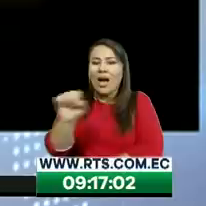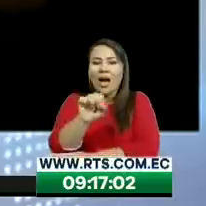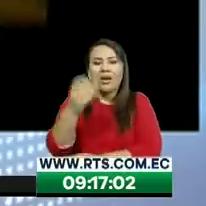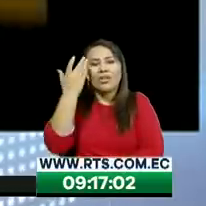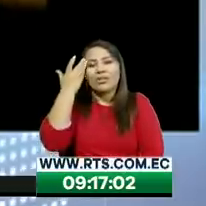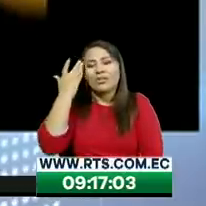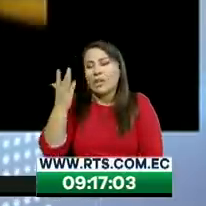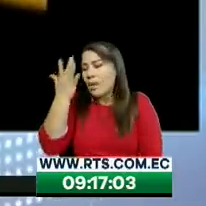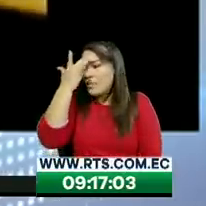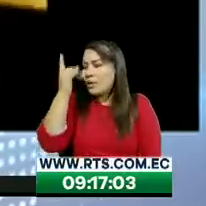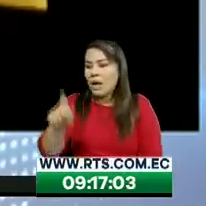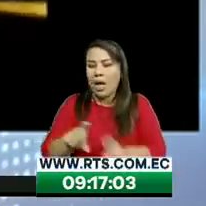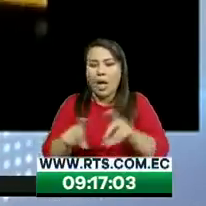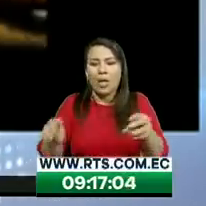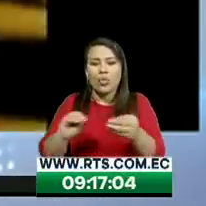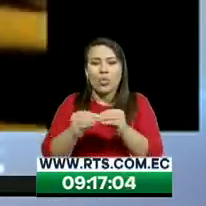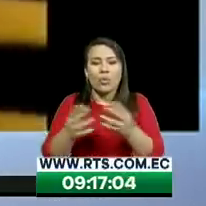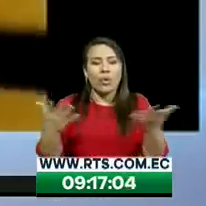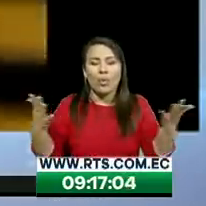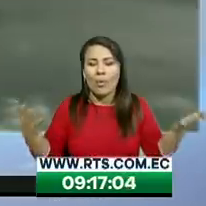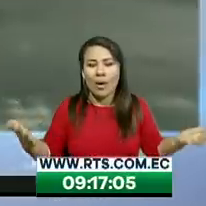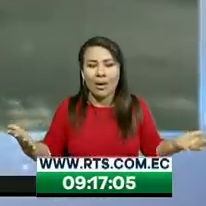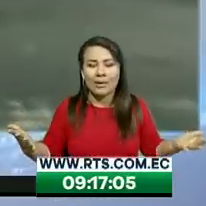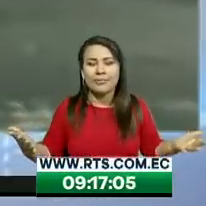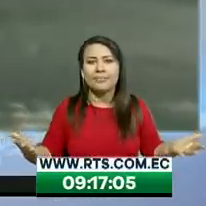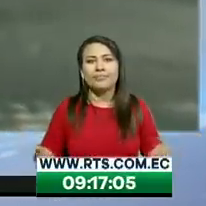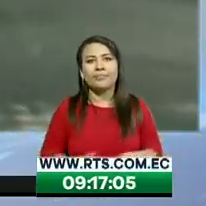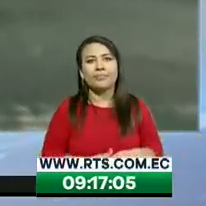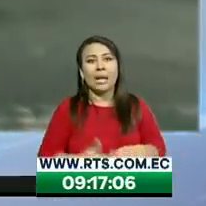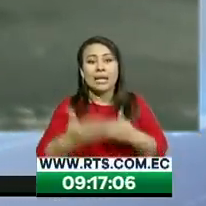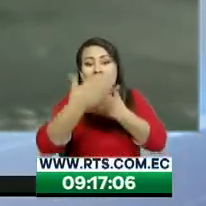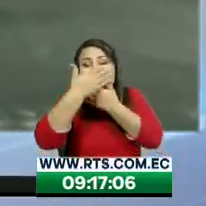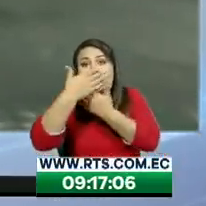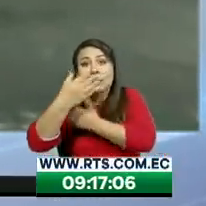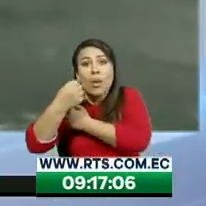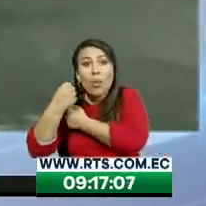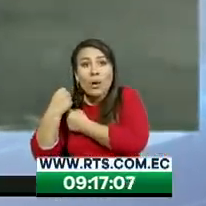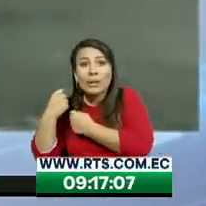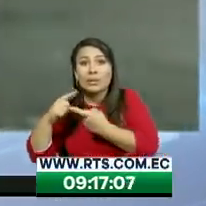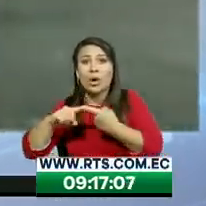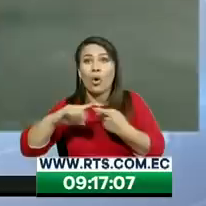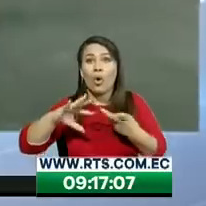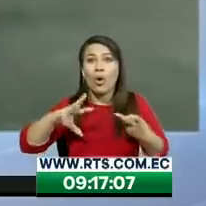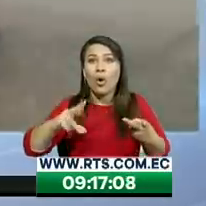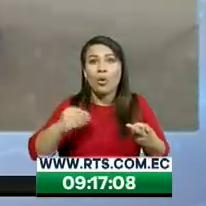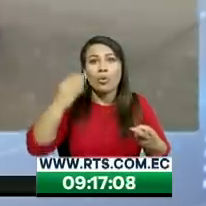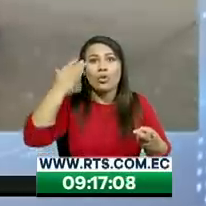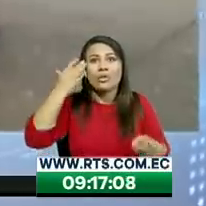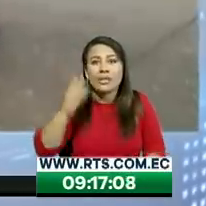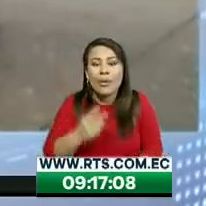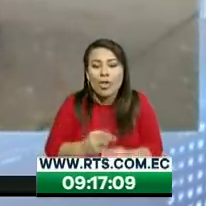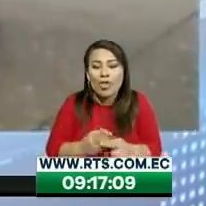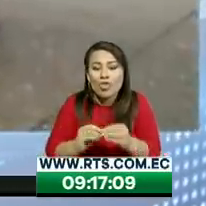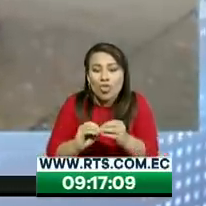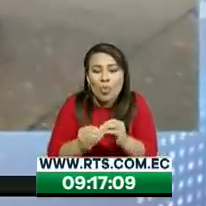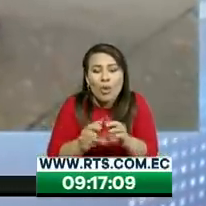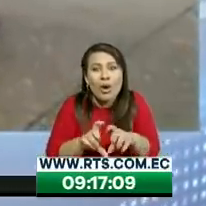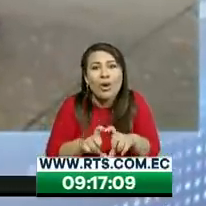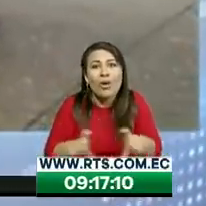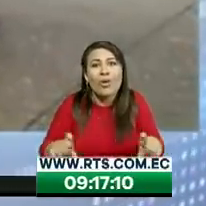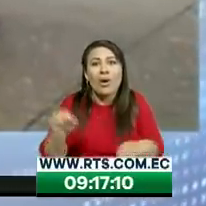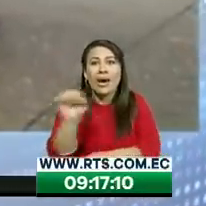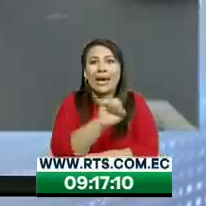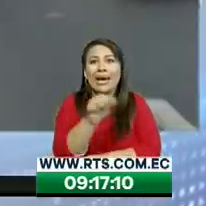olor constante que sufren los moradores del sector de La Chala. Entonces, la autoridad ambiental, en este caso el Ministerio del Ambiente, el municipio de Guayaquil, deben